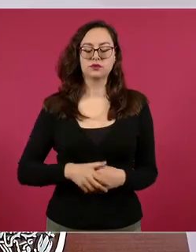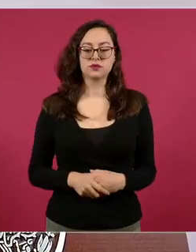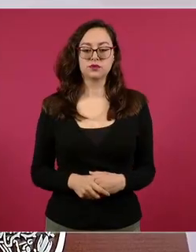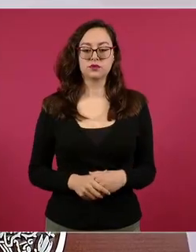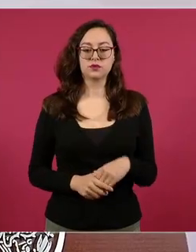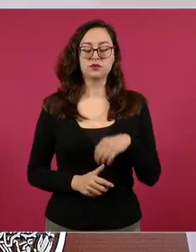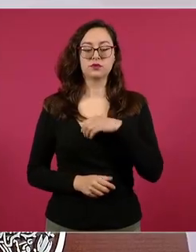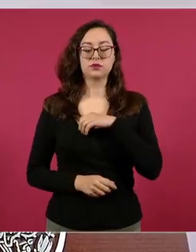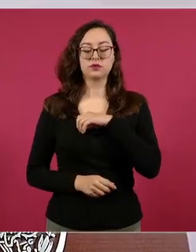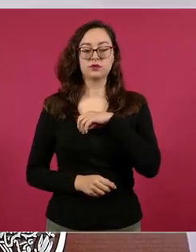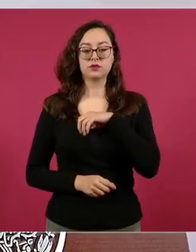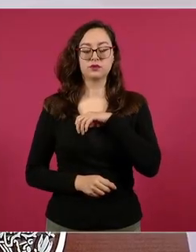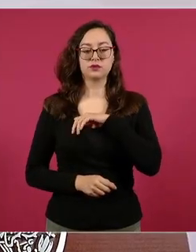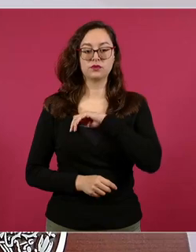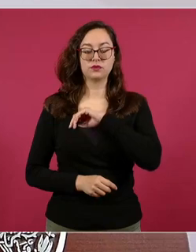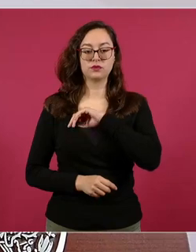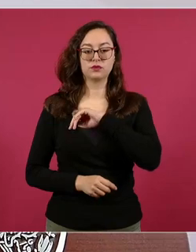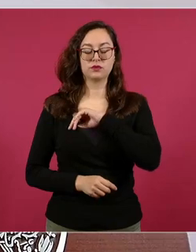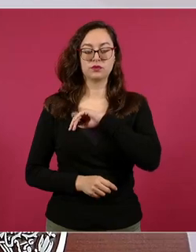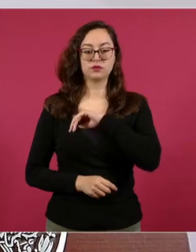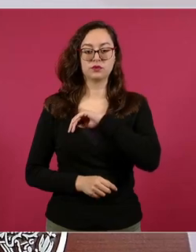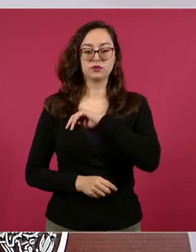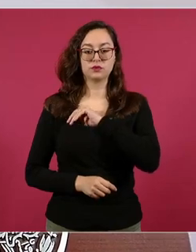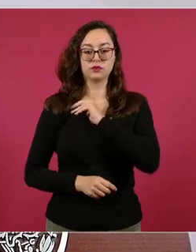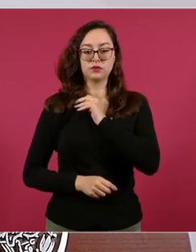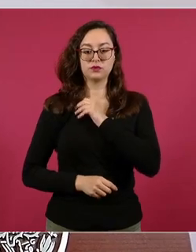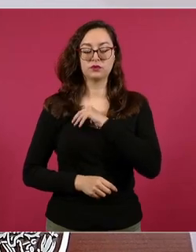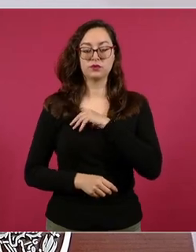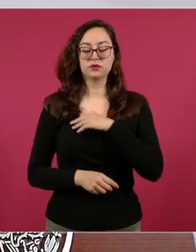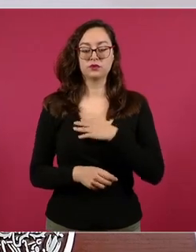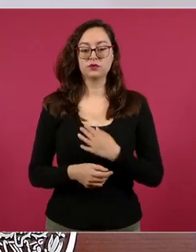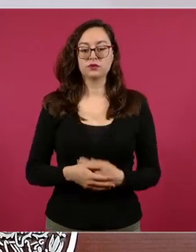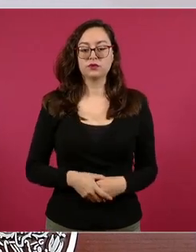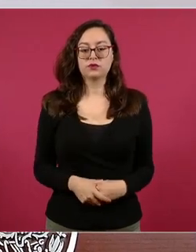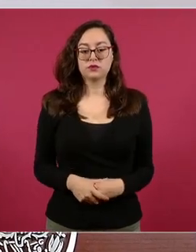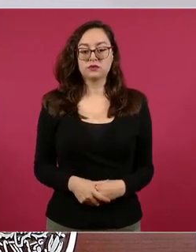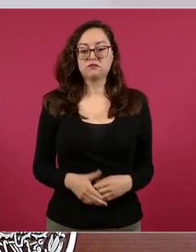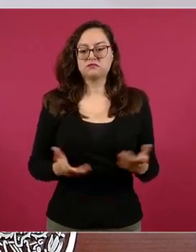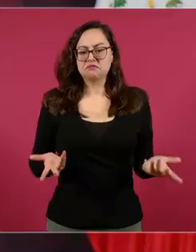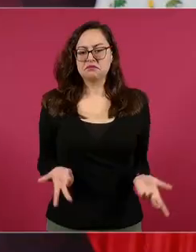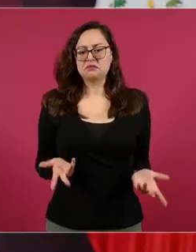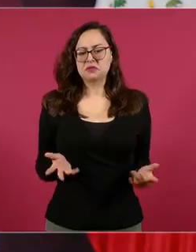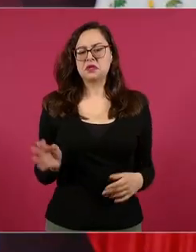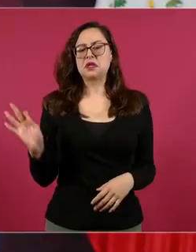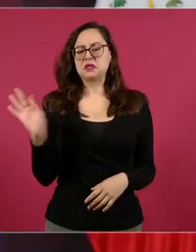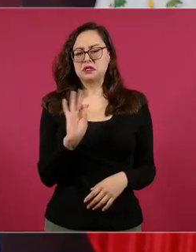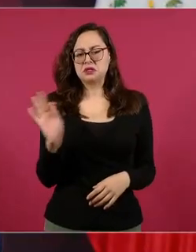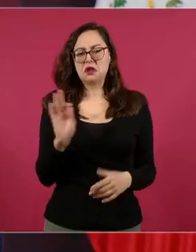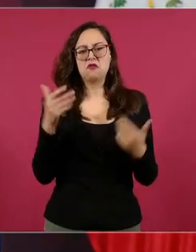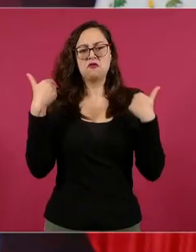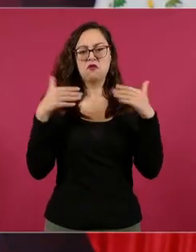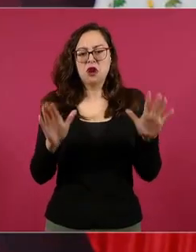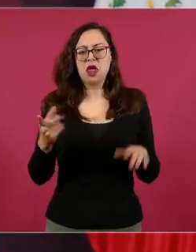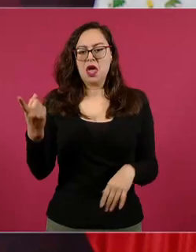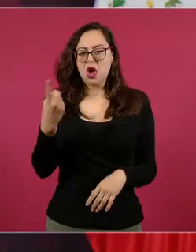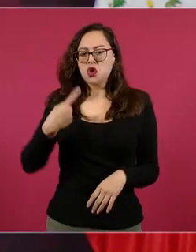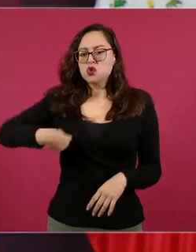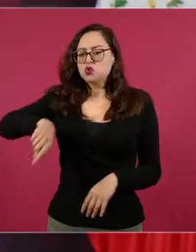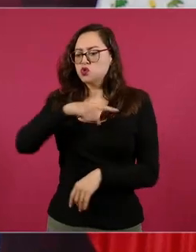tratarlo de que nos vaya bien a nosotros como nuestro movimiento de transformación,